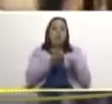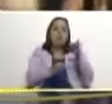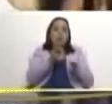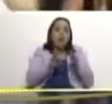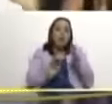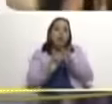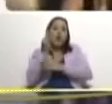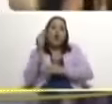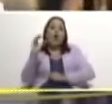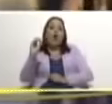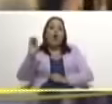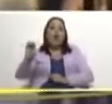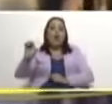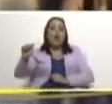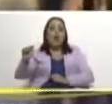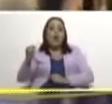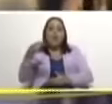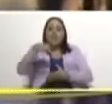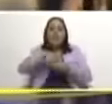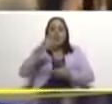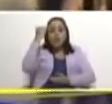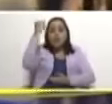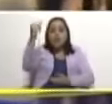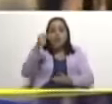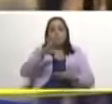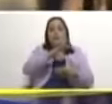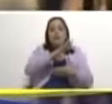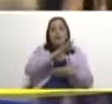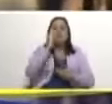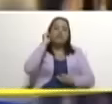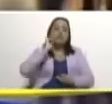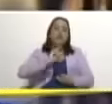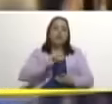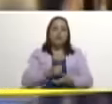supuestamente dentro del ideal panamericano de Simón Bolívar.